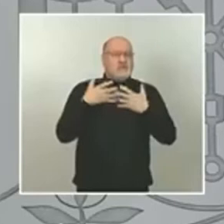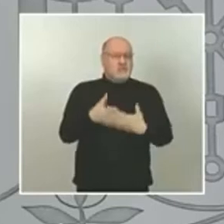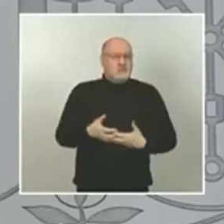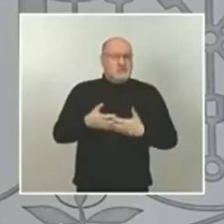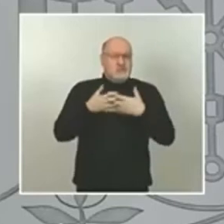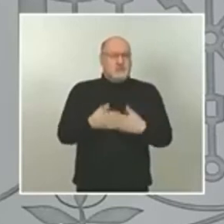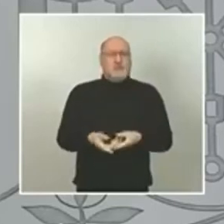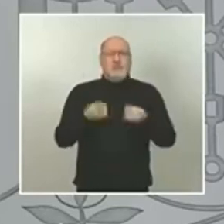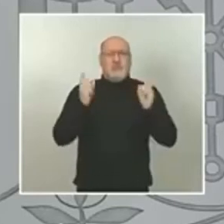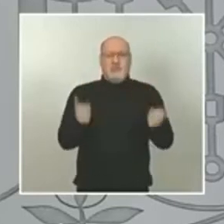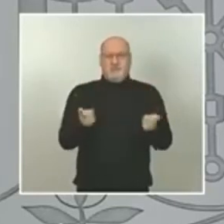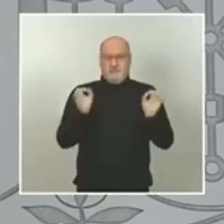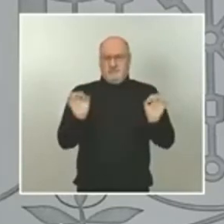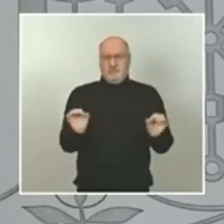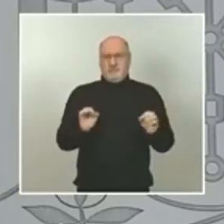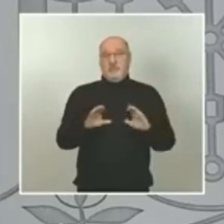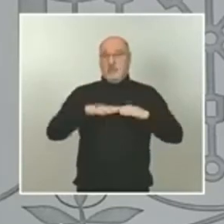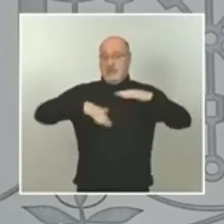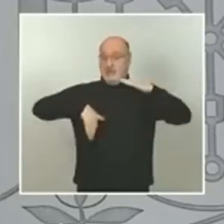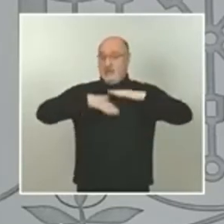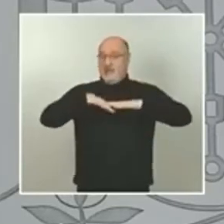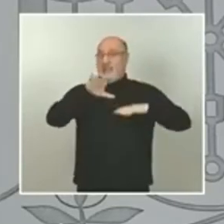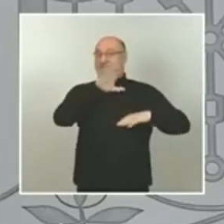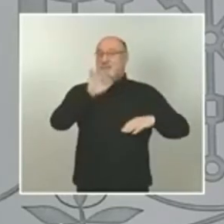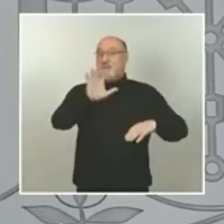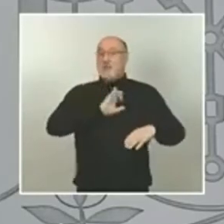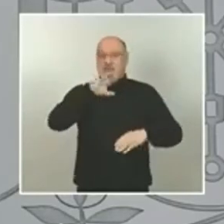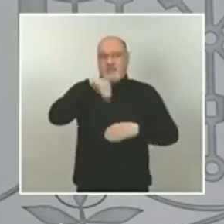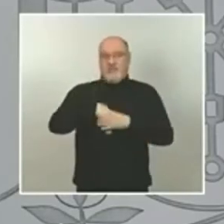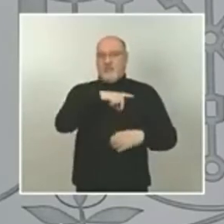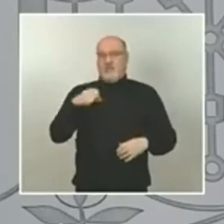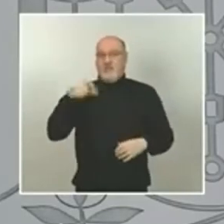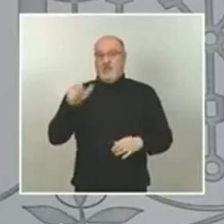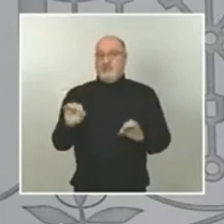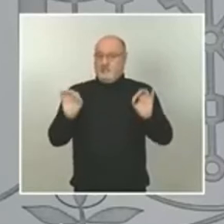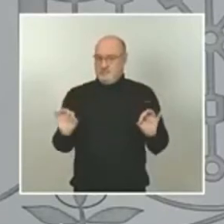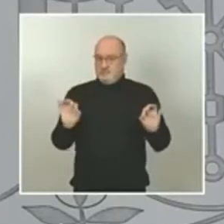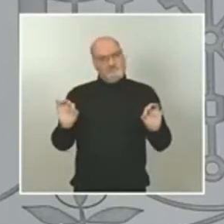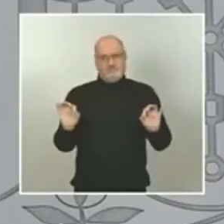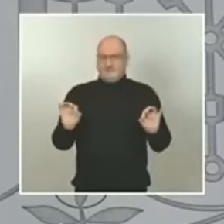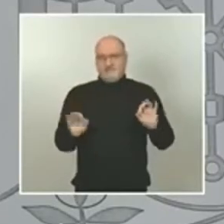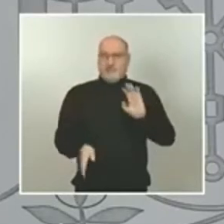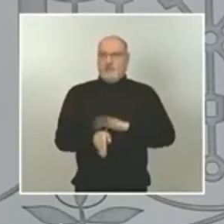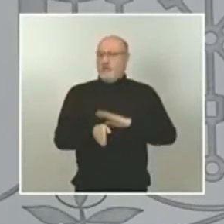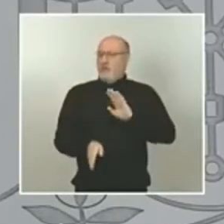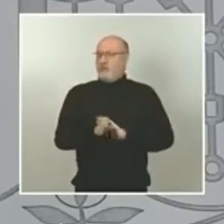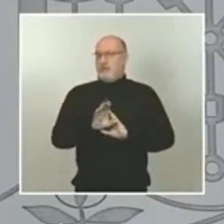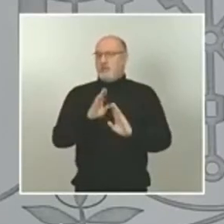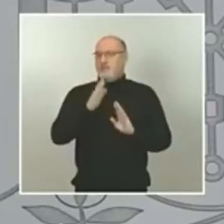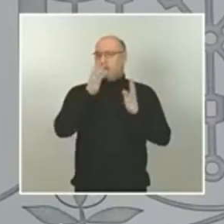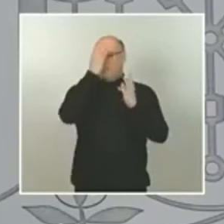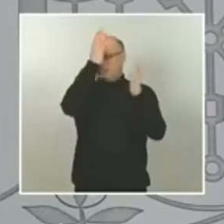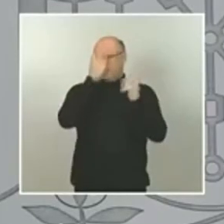hasta que no estemos por debajo de 50 casos de incidencia acumulada por cada 100.000 habitantes en 14 días, no estaremos en una